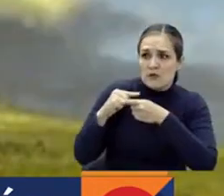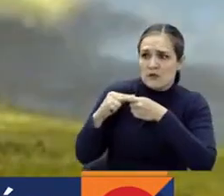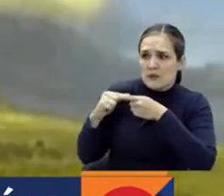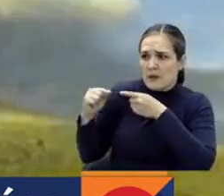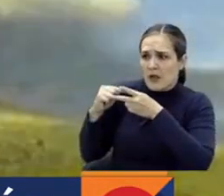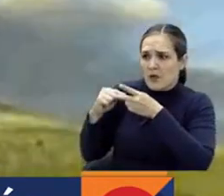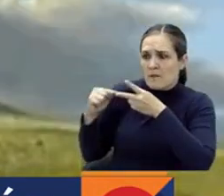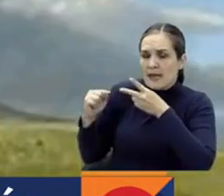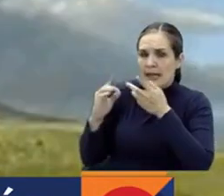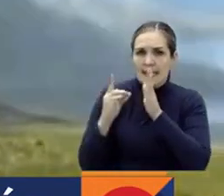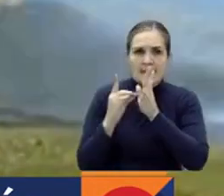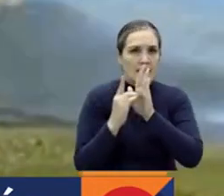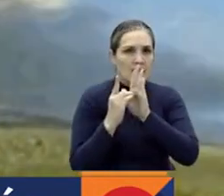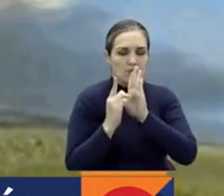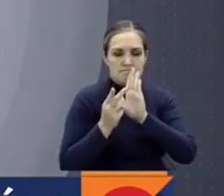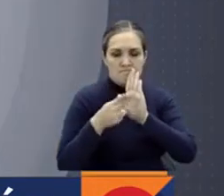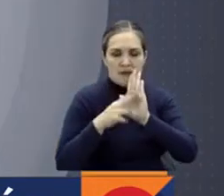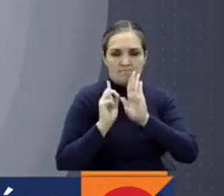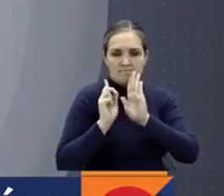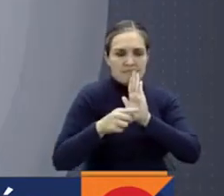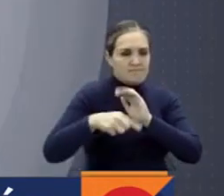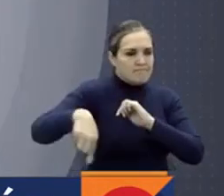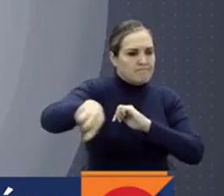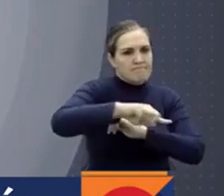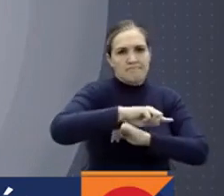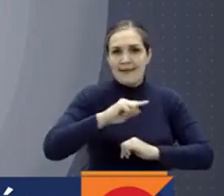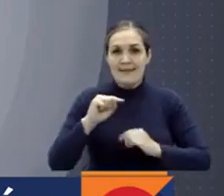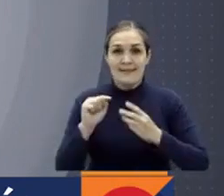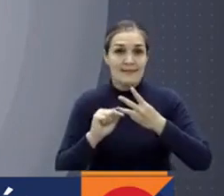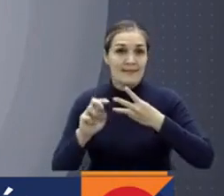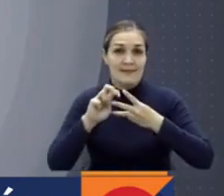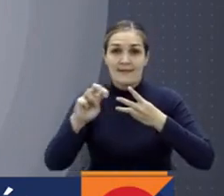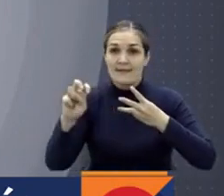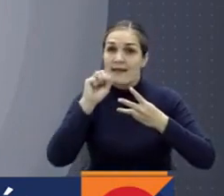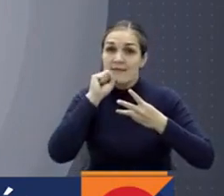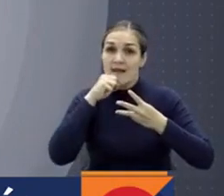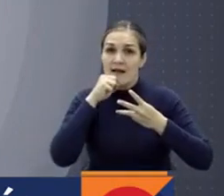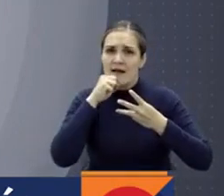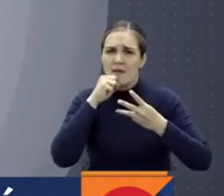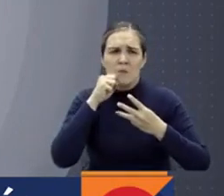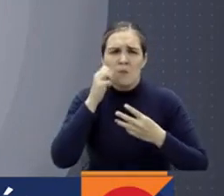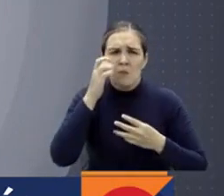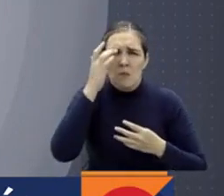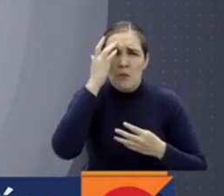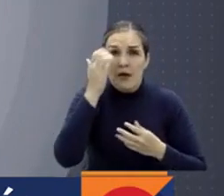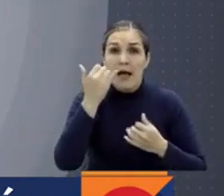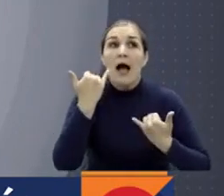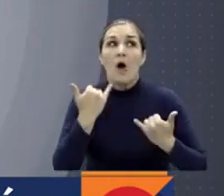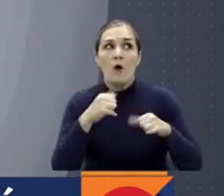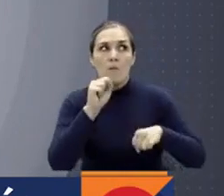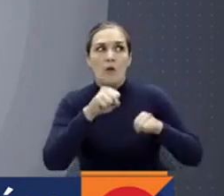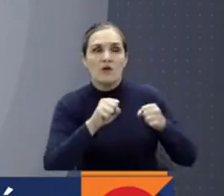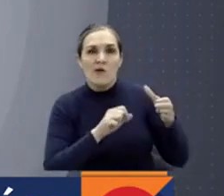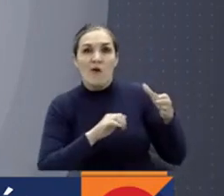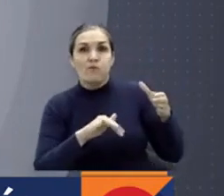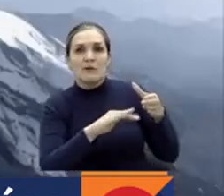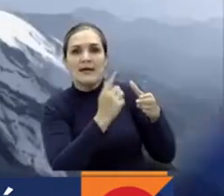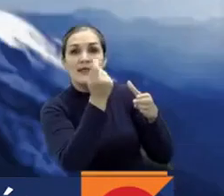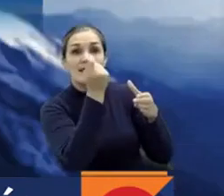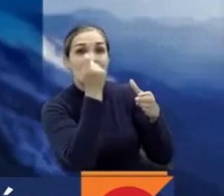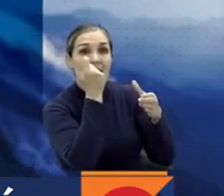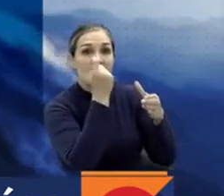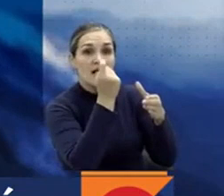la declaratoria de alerta naranja, hay 4 criterios que, según los científicos en Colombia, sugieren un estado de actividad crítico,